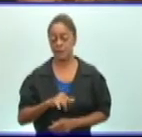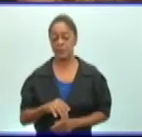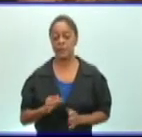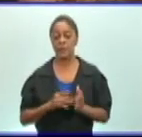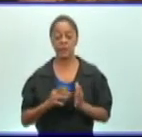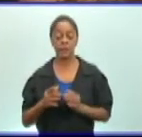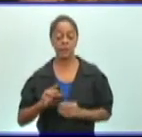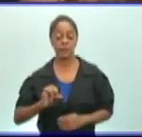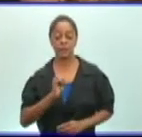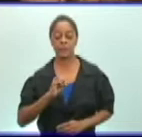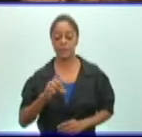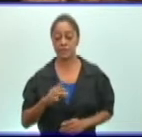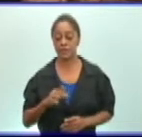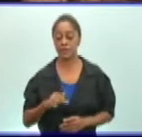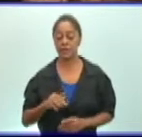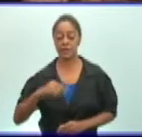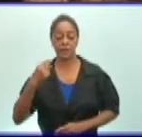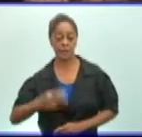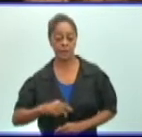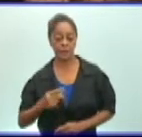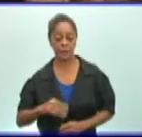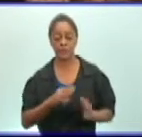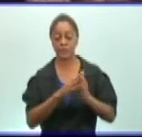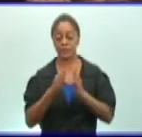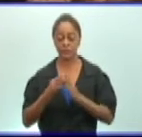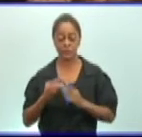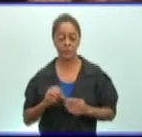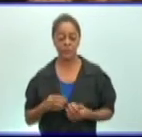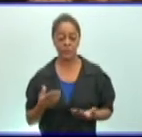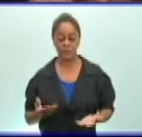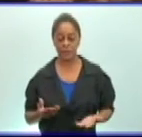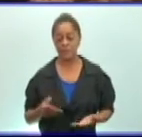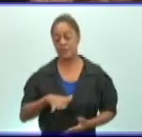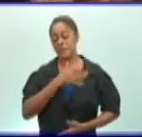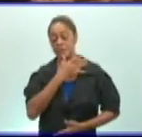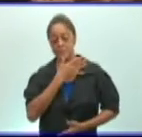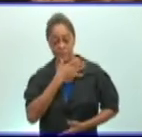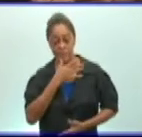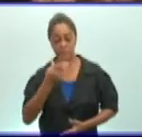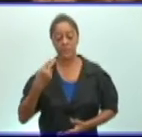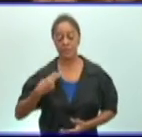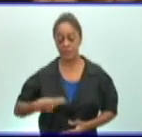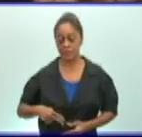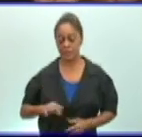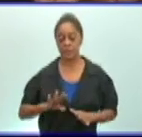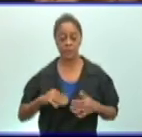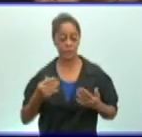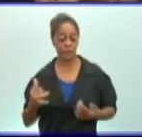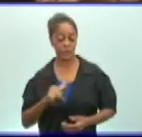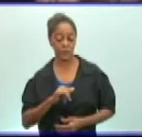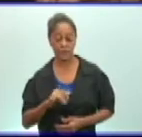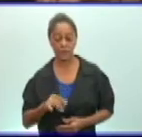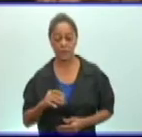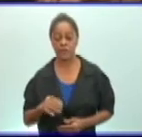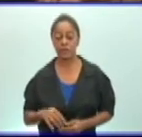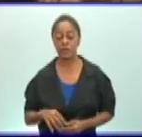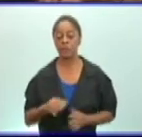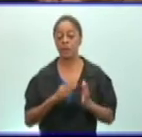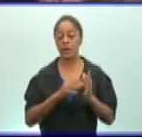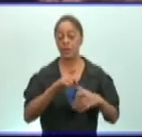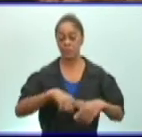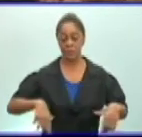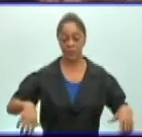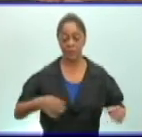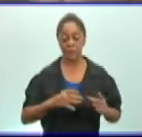las sociedades basadas en la explotación de las comunidades aldeanas, se parecían a los seres humanos y como ellos tenían pasiones